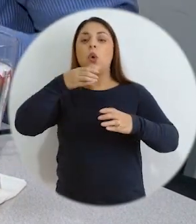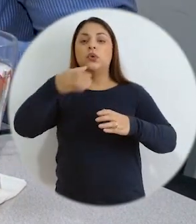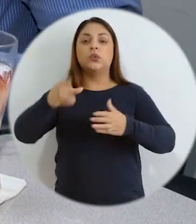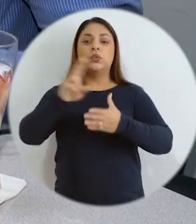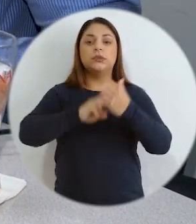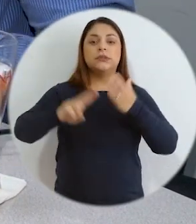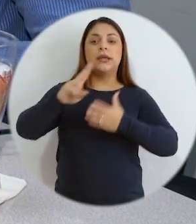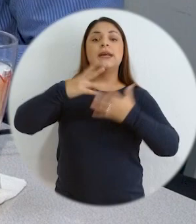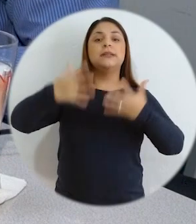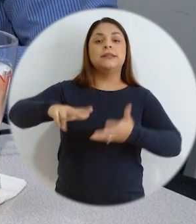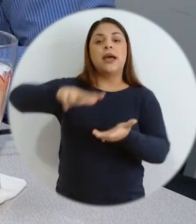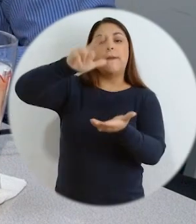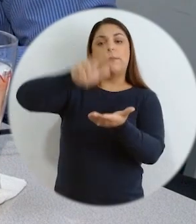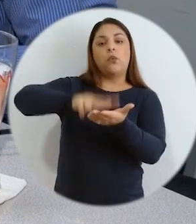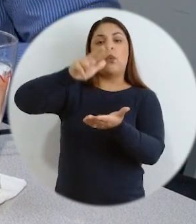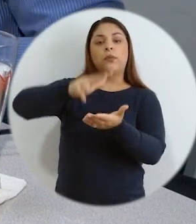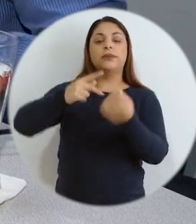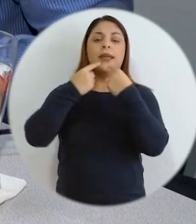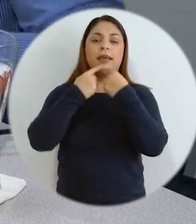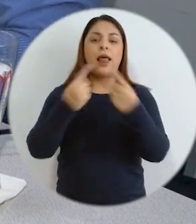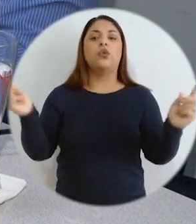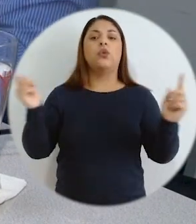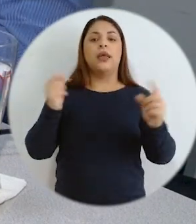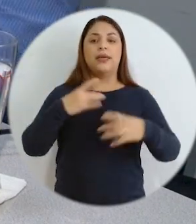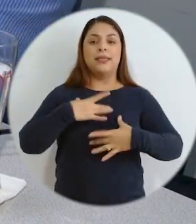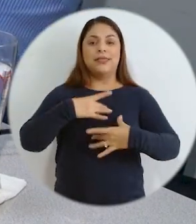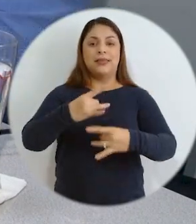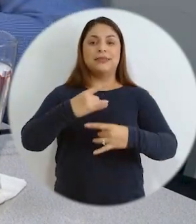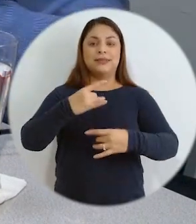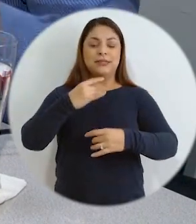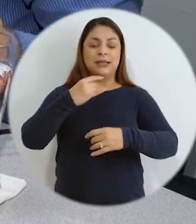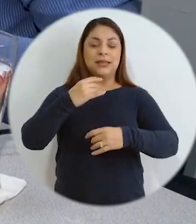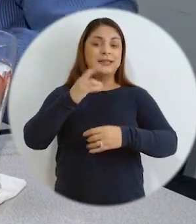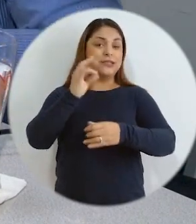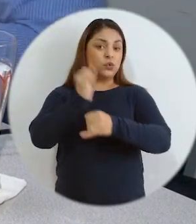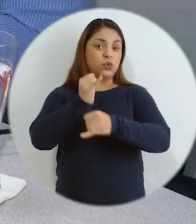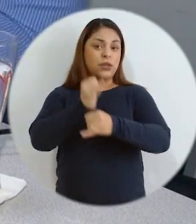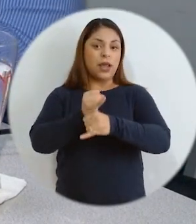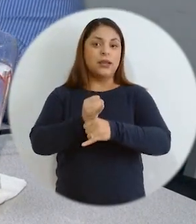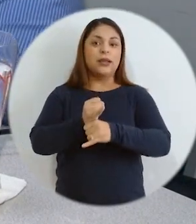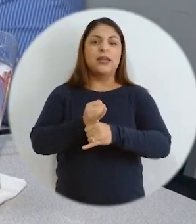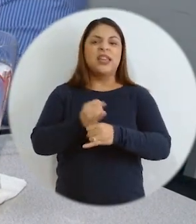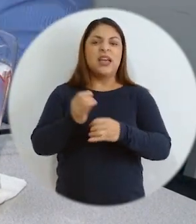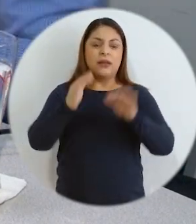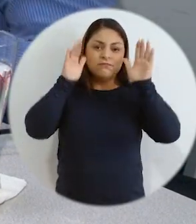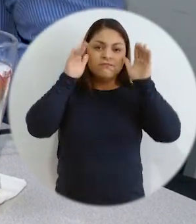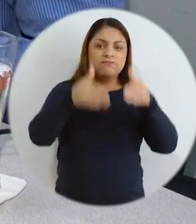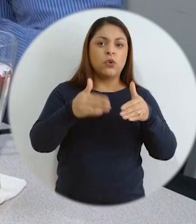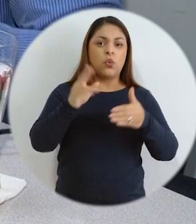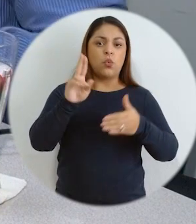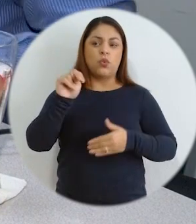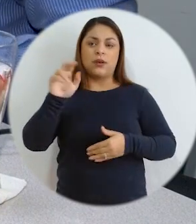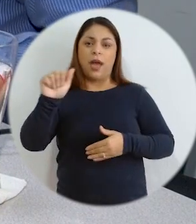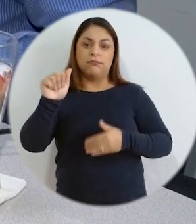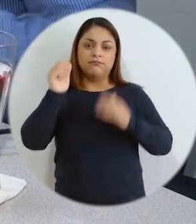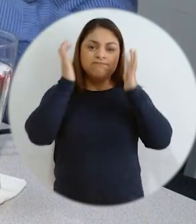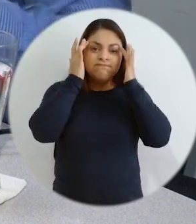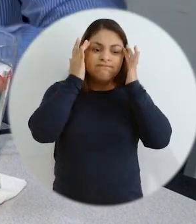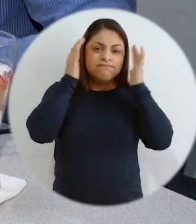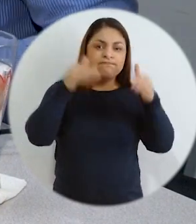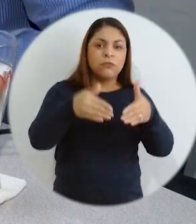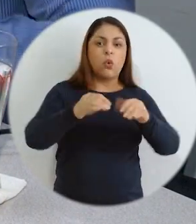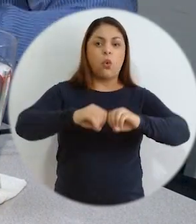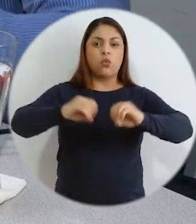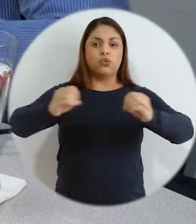Consejo Universitario también aprobó la declaratoria de interés institucional de la iniciativa Una por los Océanos.